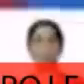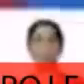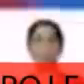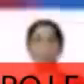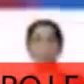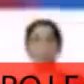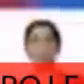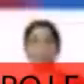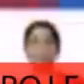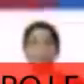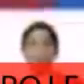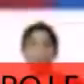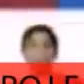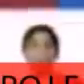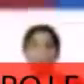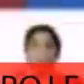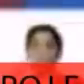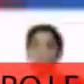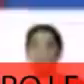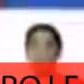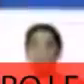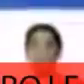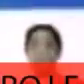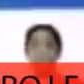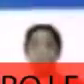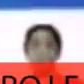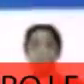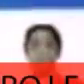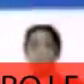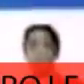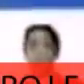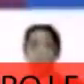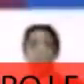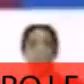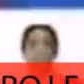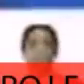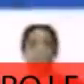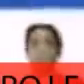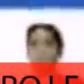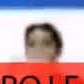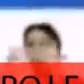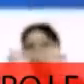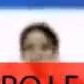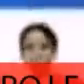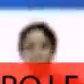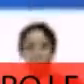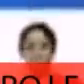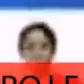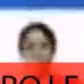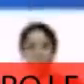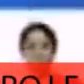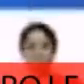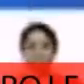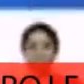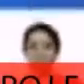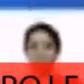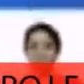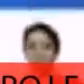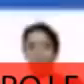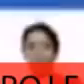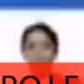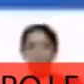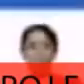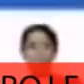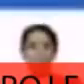a nula a la Asamblea Nacional de Guaidó. Y sí, un día después, el